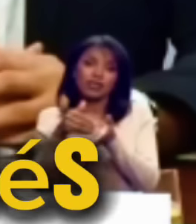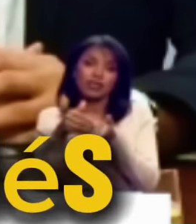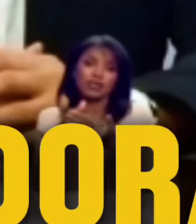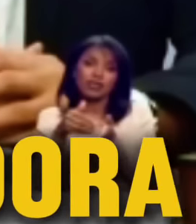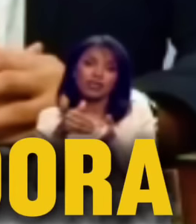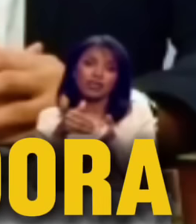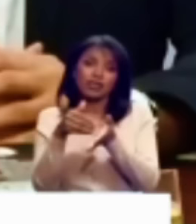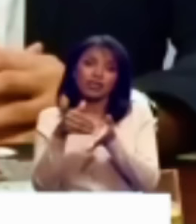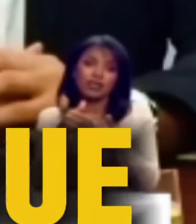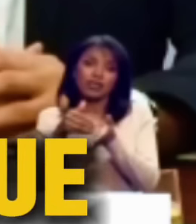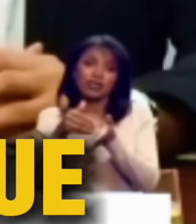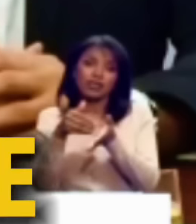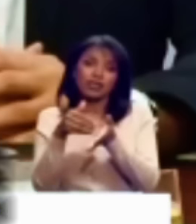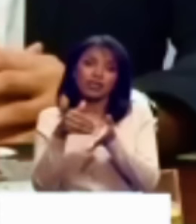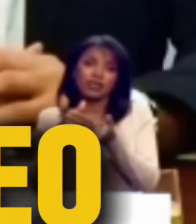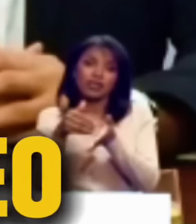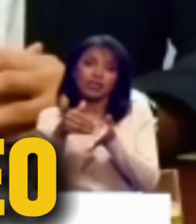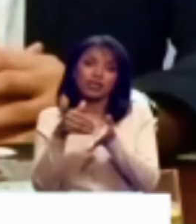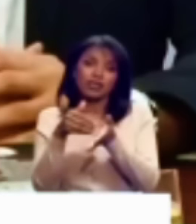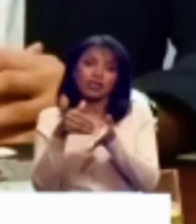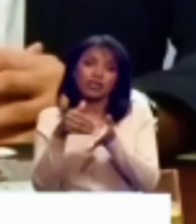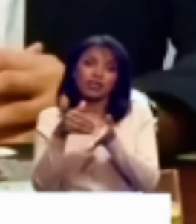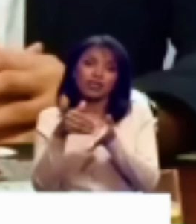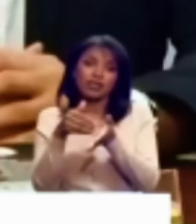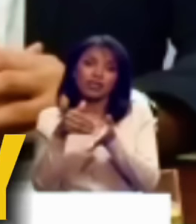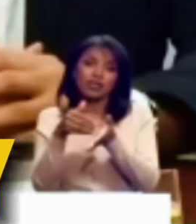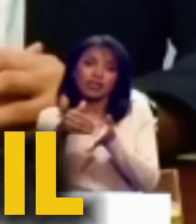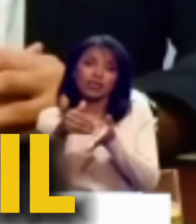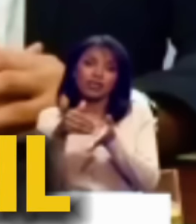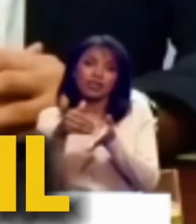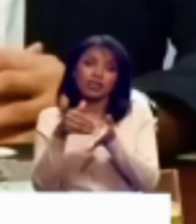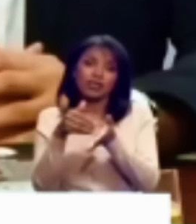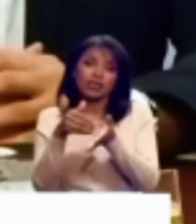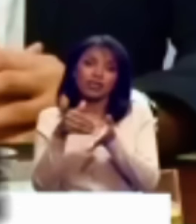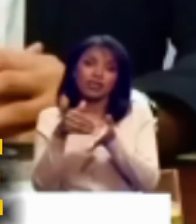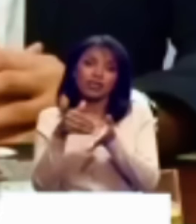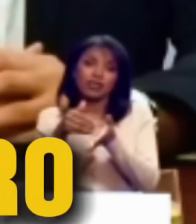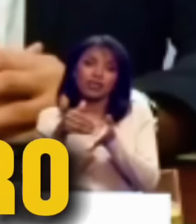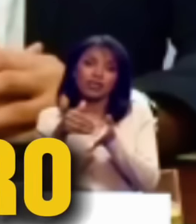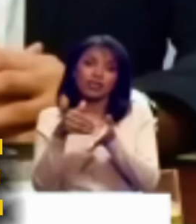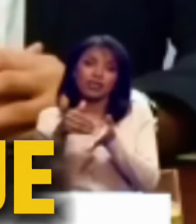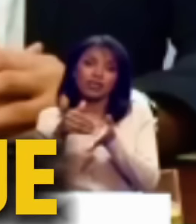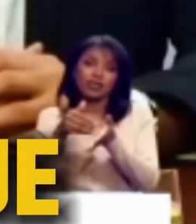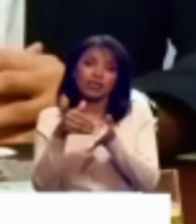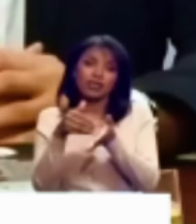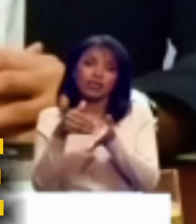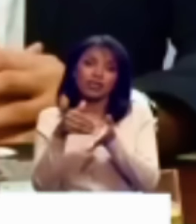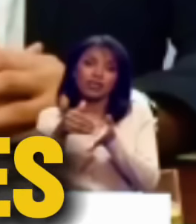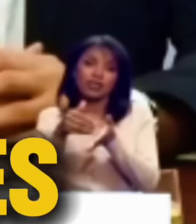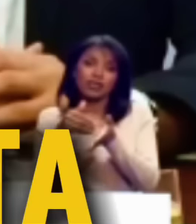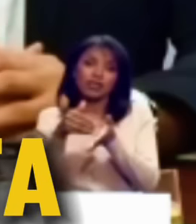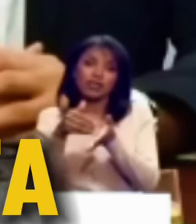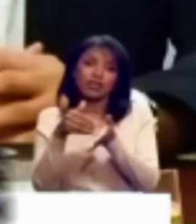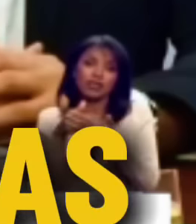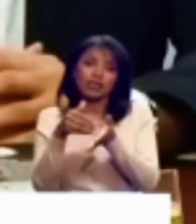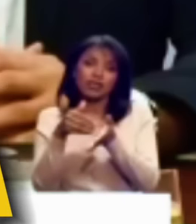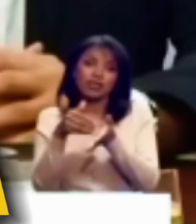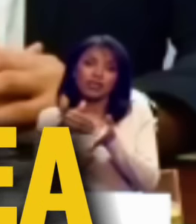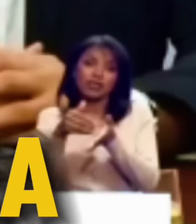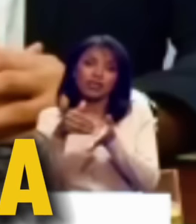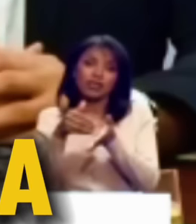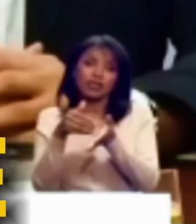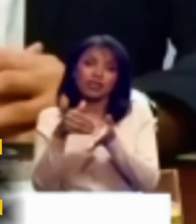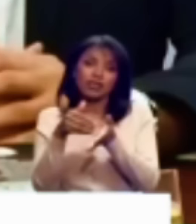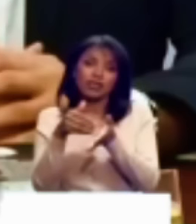policía y después boxeadora? Porque sabe que el boxeo es muy difícil que dé dinero, que pague, que ganes plata, que tengas